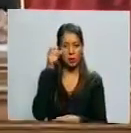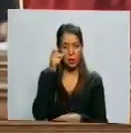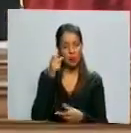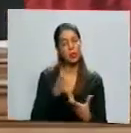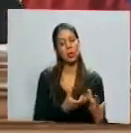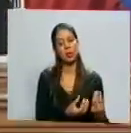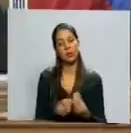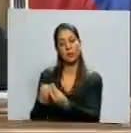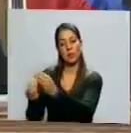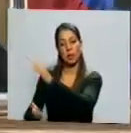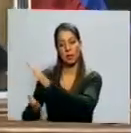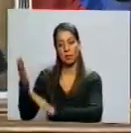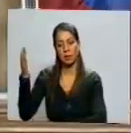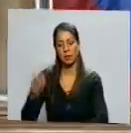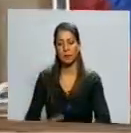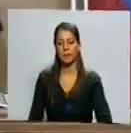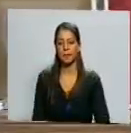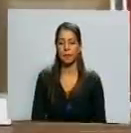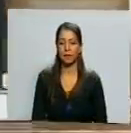del hemiciclo.